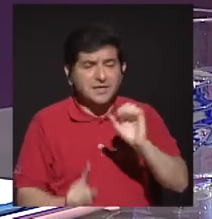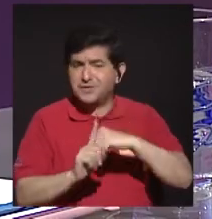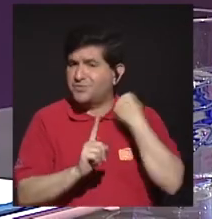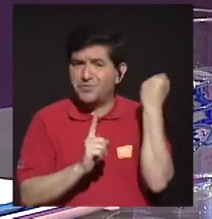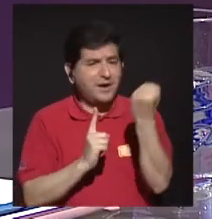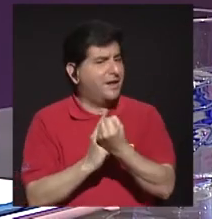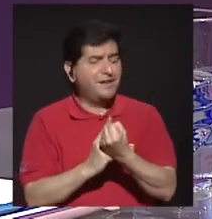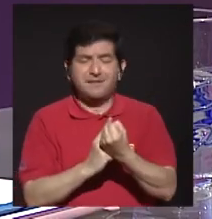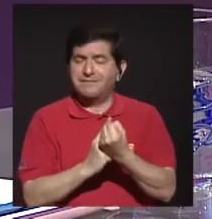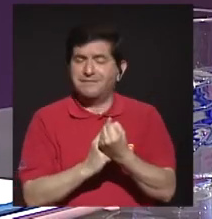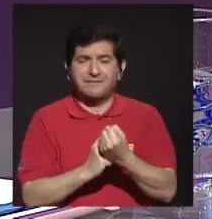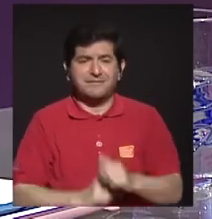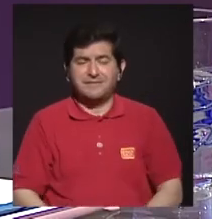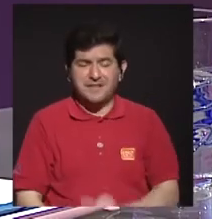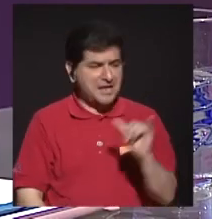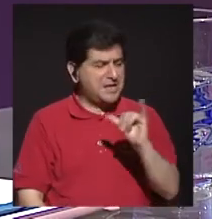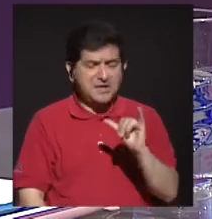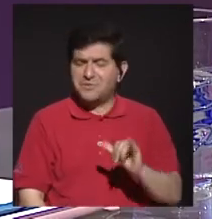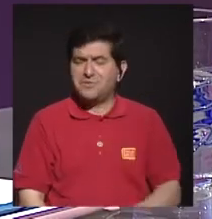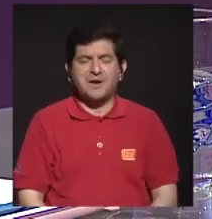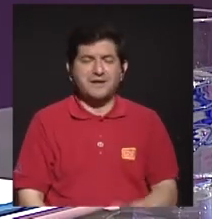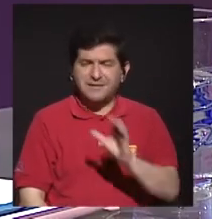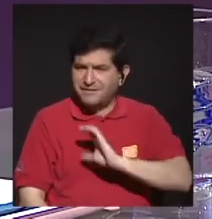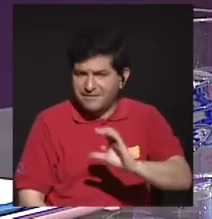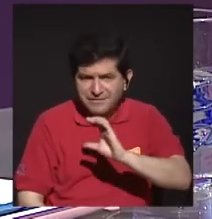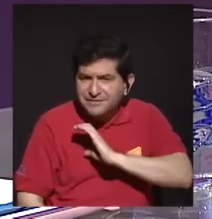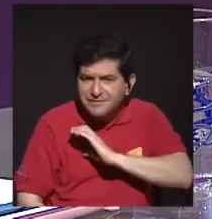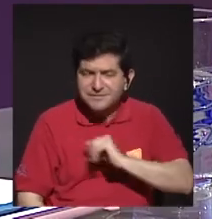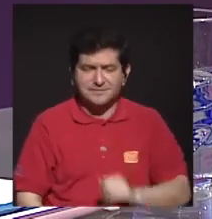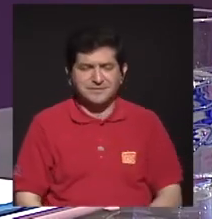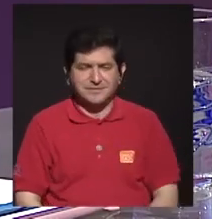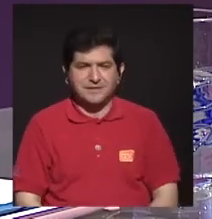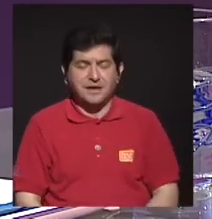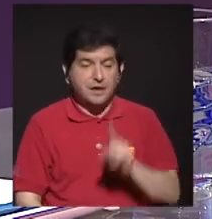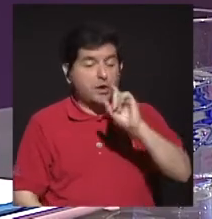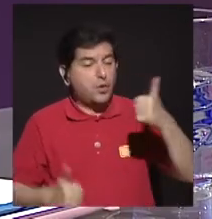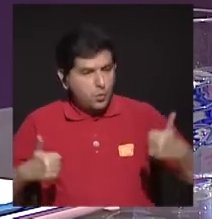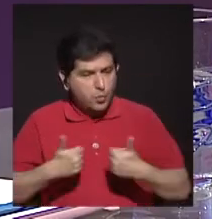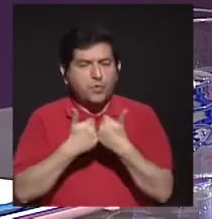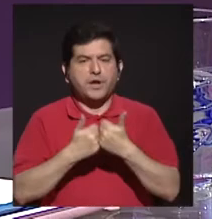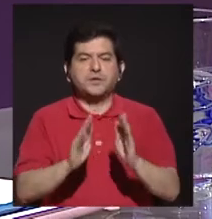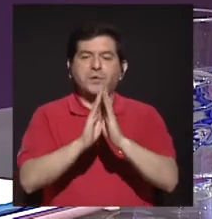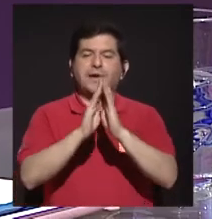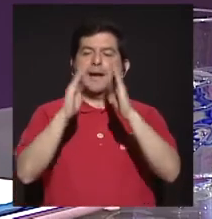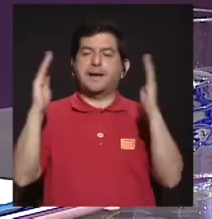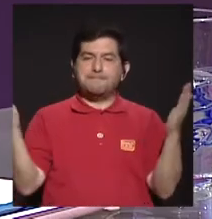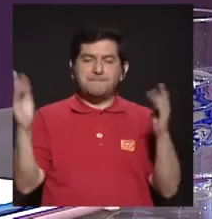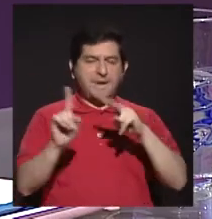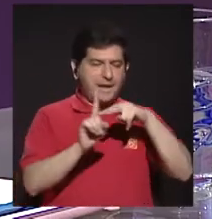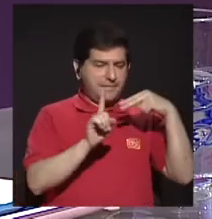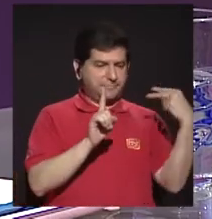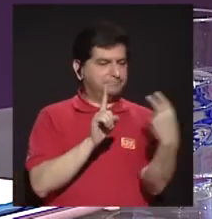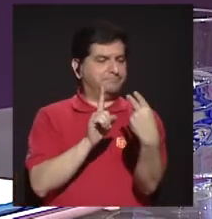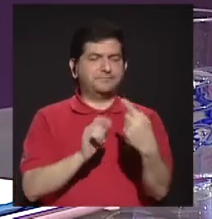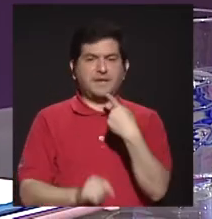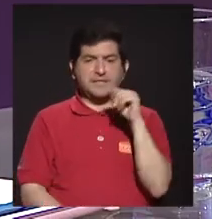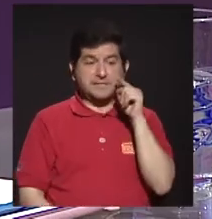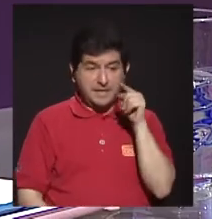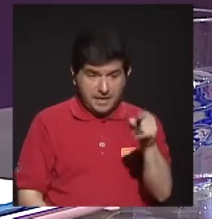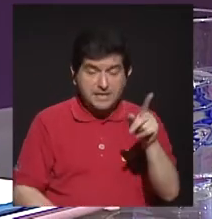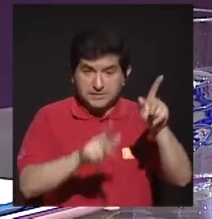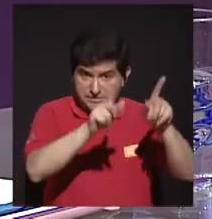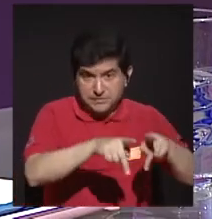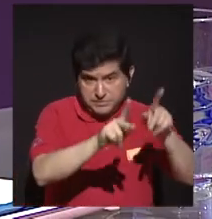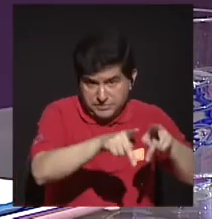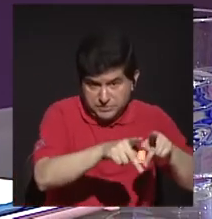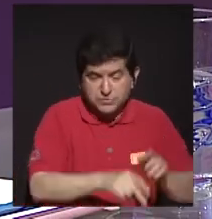en las mismas situaciones, en la misma condición. Entonces, por ejemplo, un reto es poder ampliar la mirada y decir, estas que llegan a la...